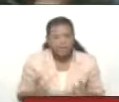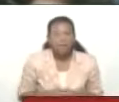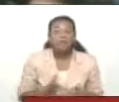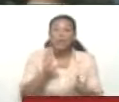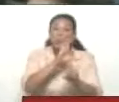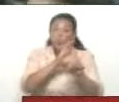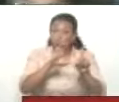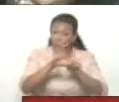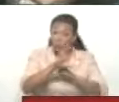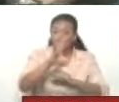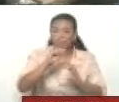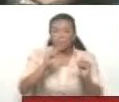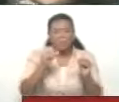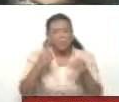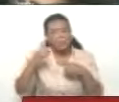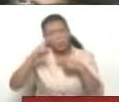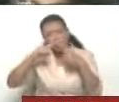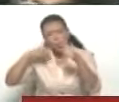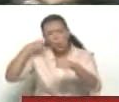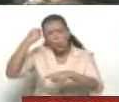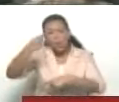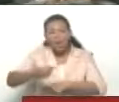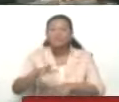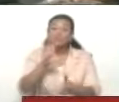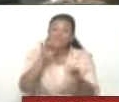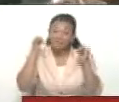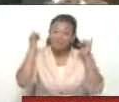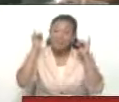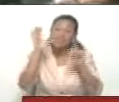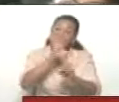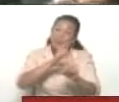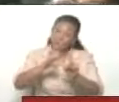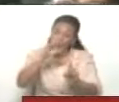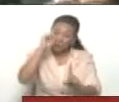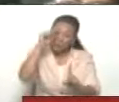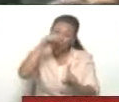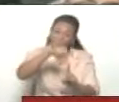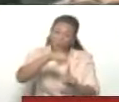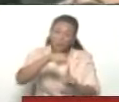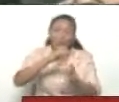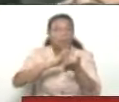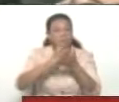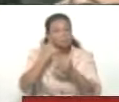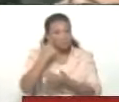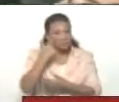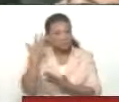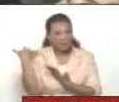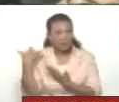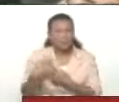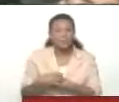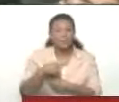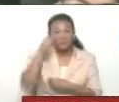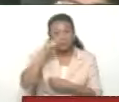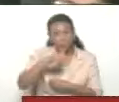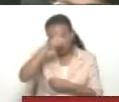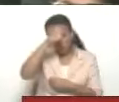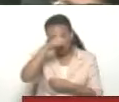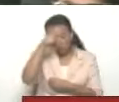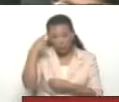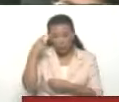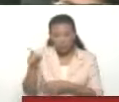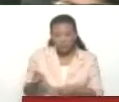cultura y esta es una fiesta cultural. Lo terminamos de ver con la muestra